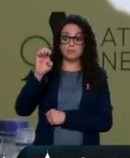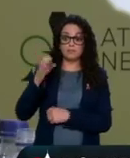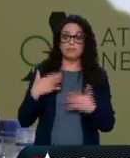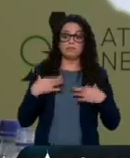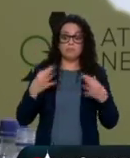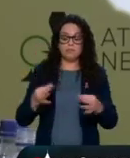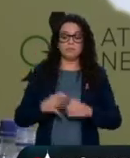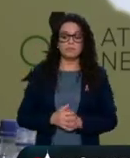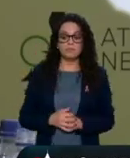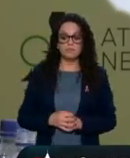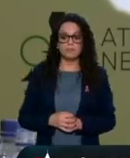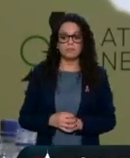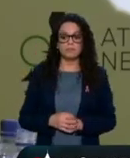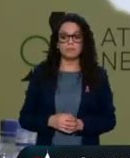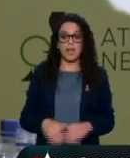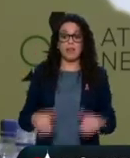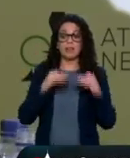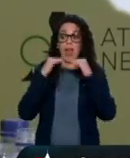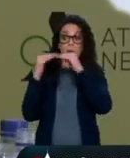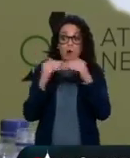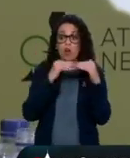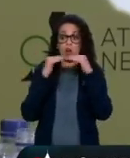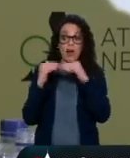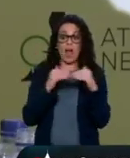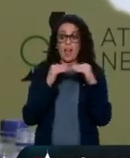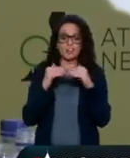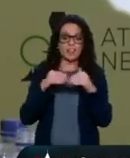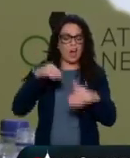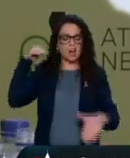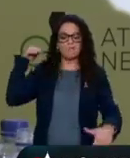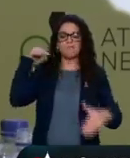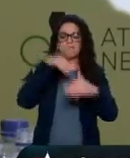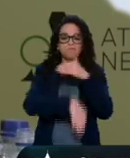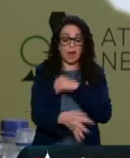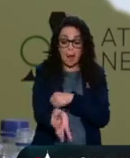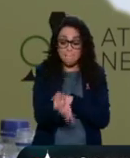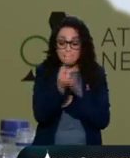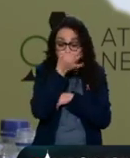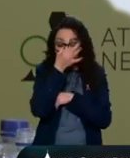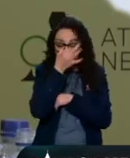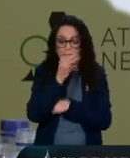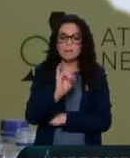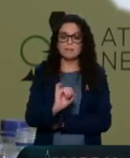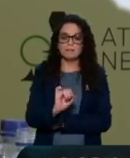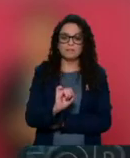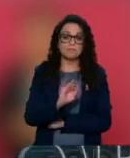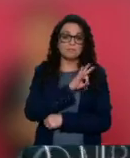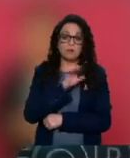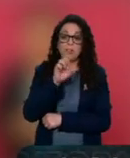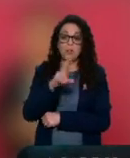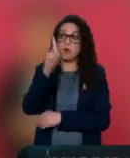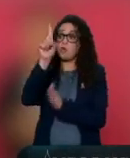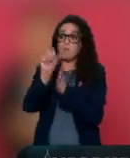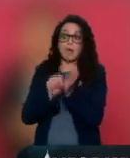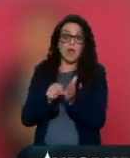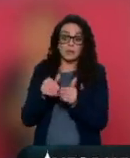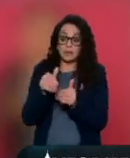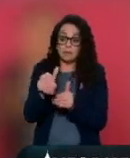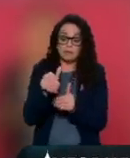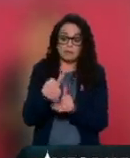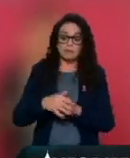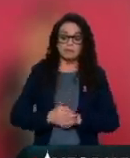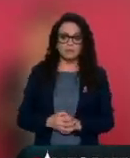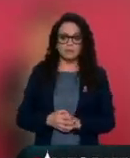una democracia que está a punto de caer. Y a punto de caer me refiero quizá en un mes más. Calderón hablando